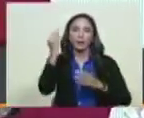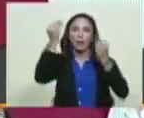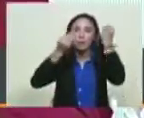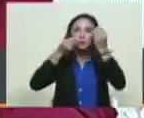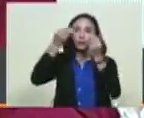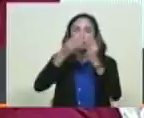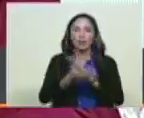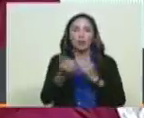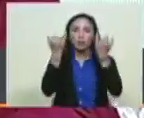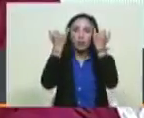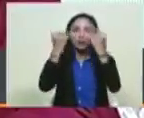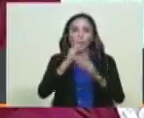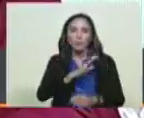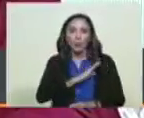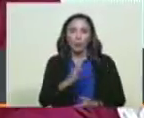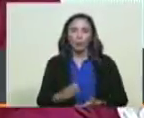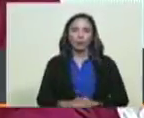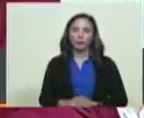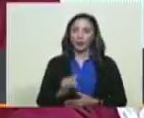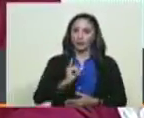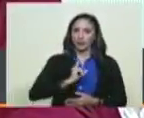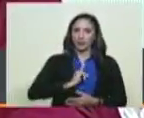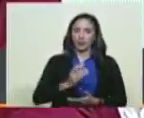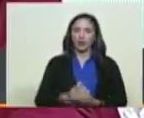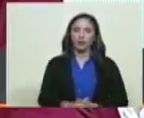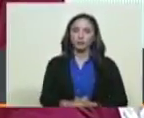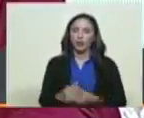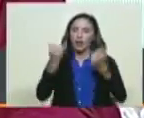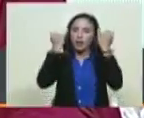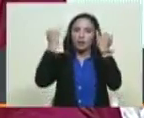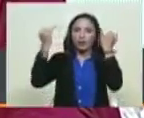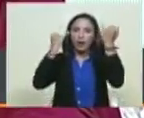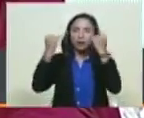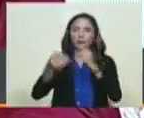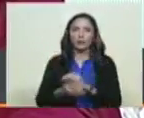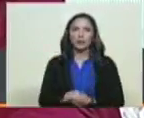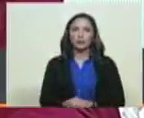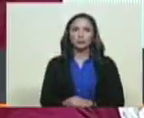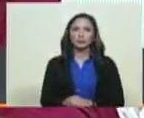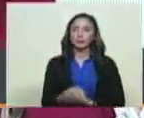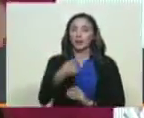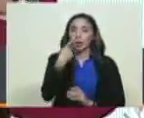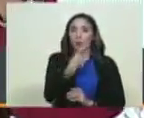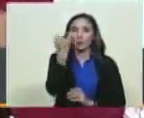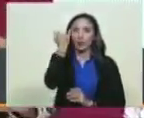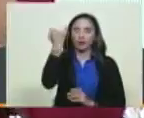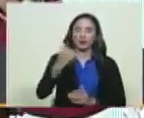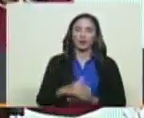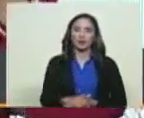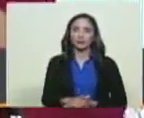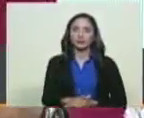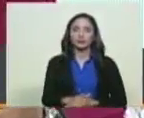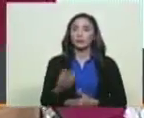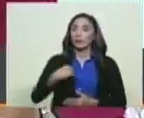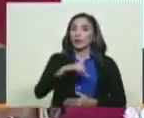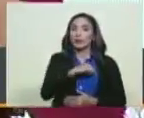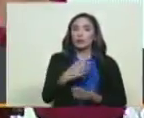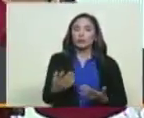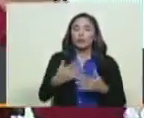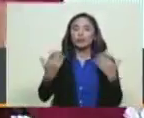crítico la capacidad de generación de ideas la capacidad política y nosotros necesitamos